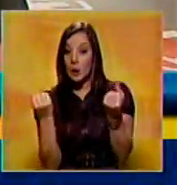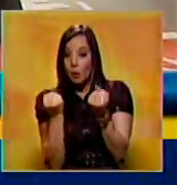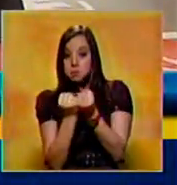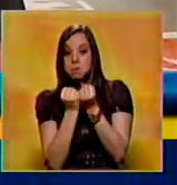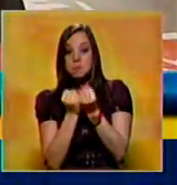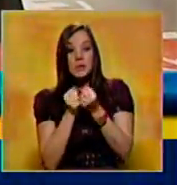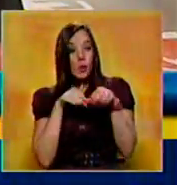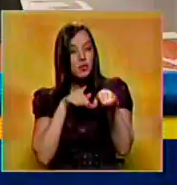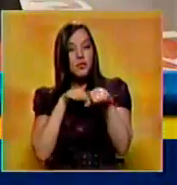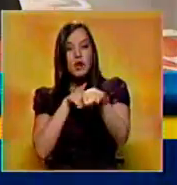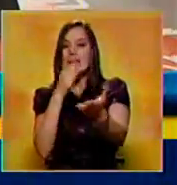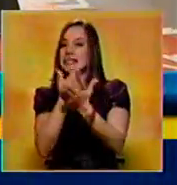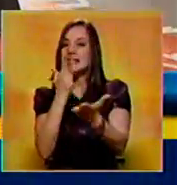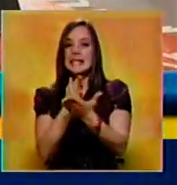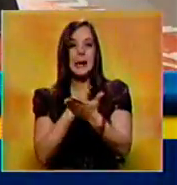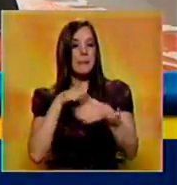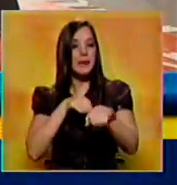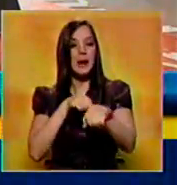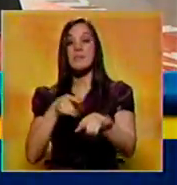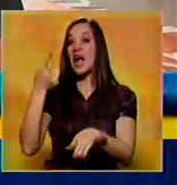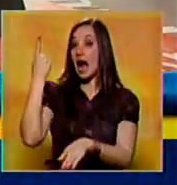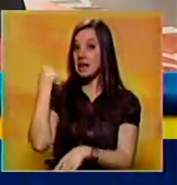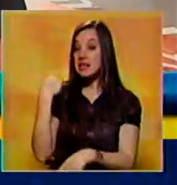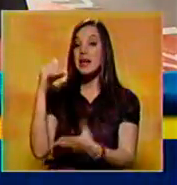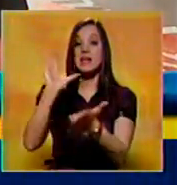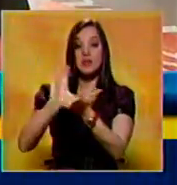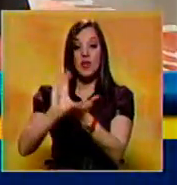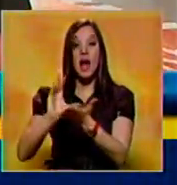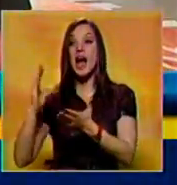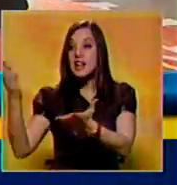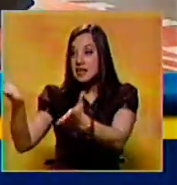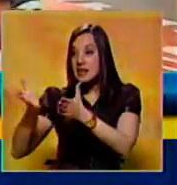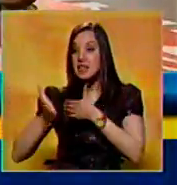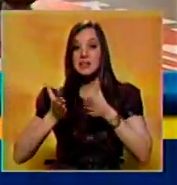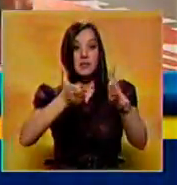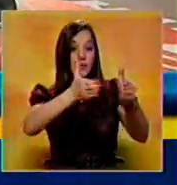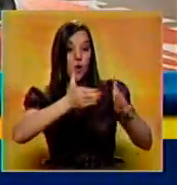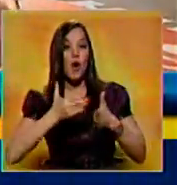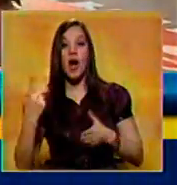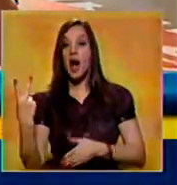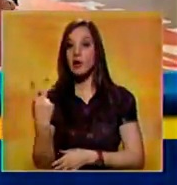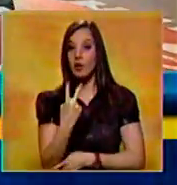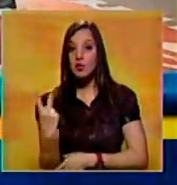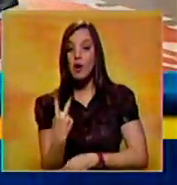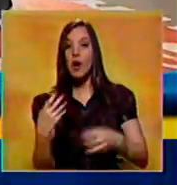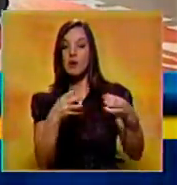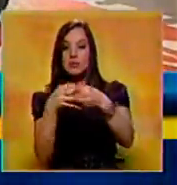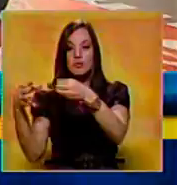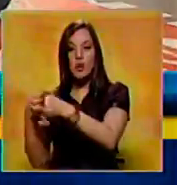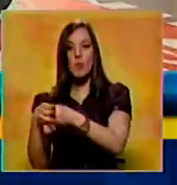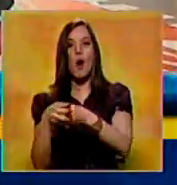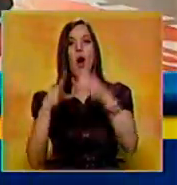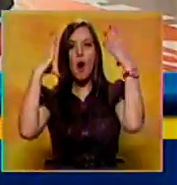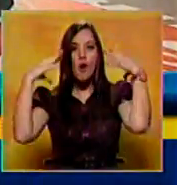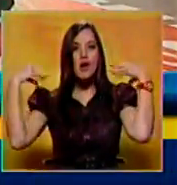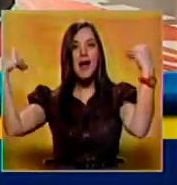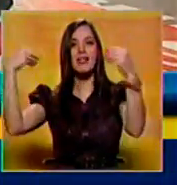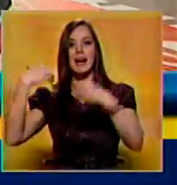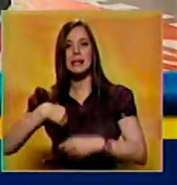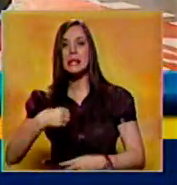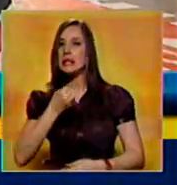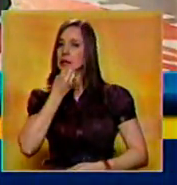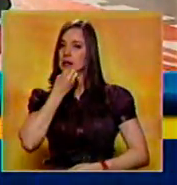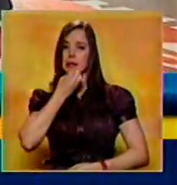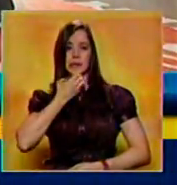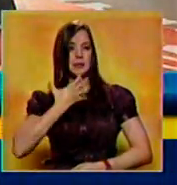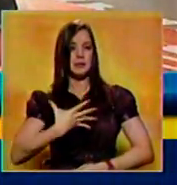Sao Paulo, una ciudad que ayer recibió la segunda semifinal de la Copa del Mundo, Argentina ante Holanda. Qué juego el que disputaron ayer